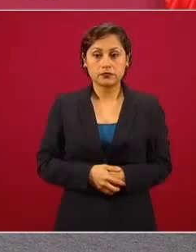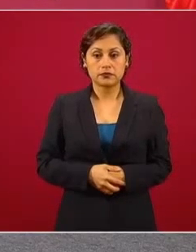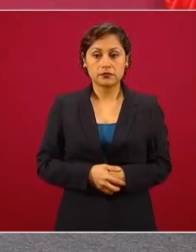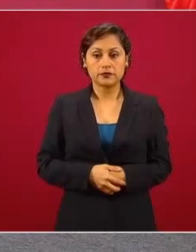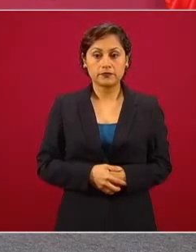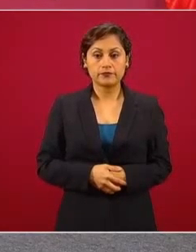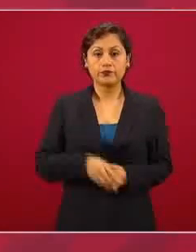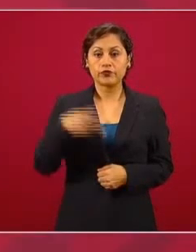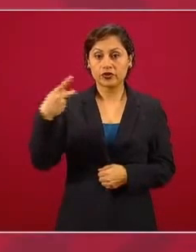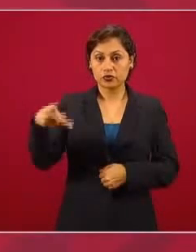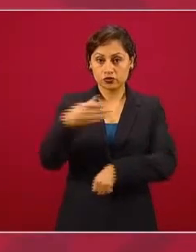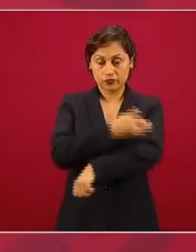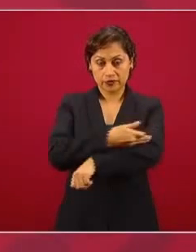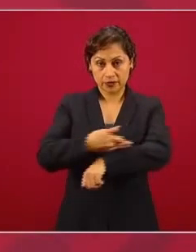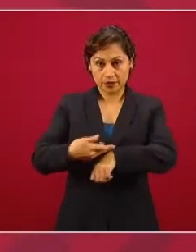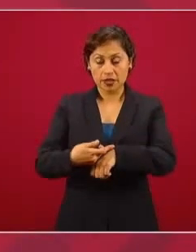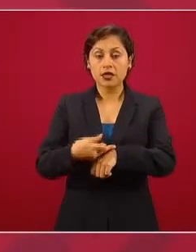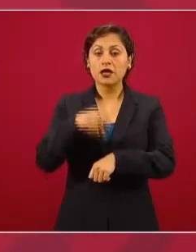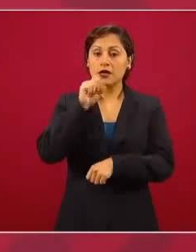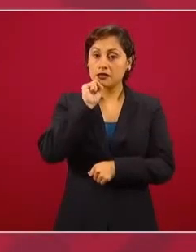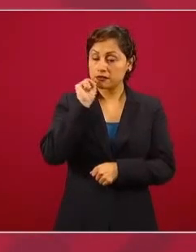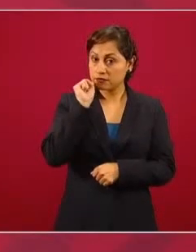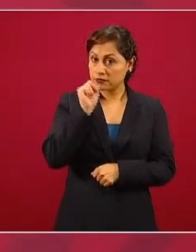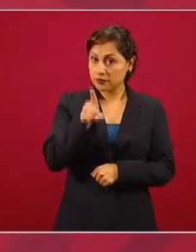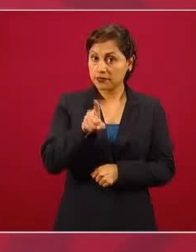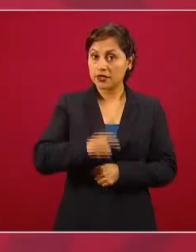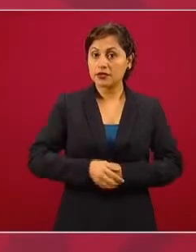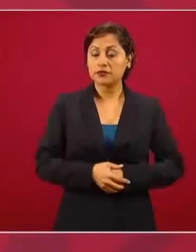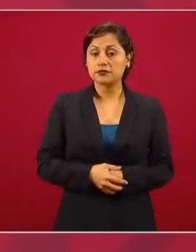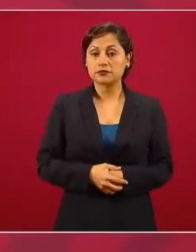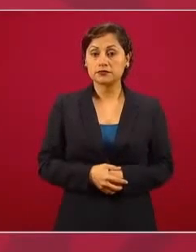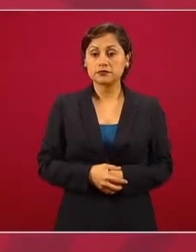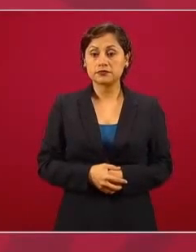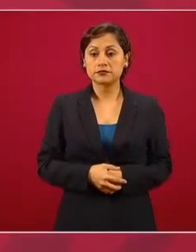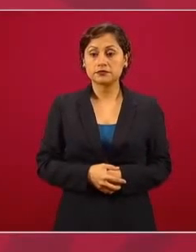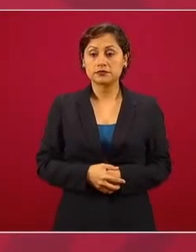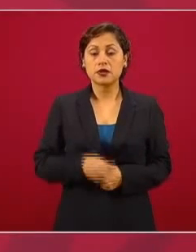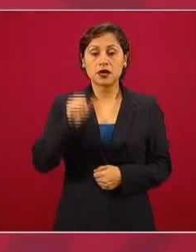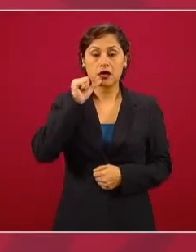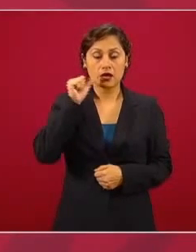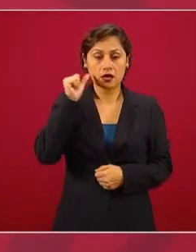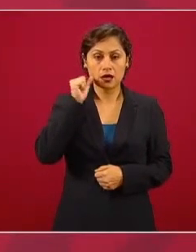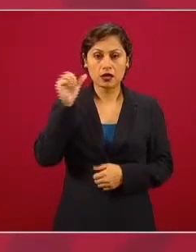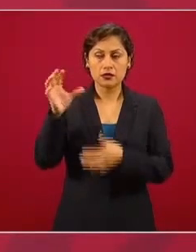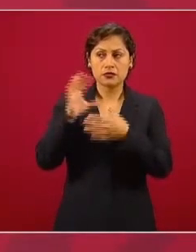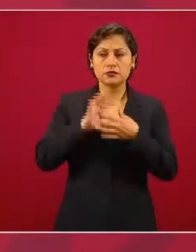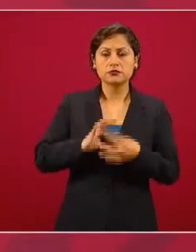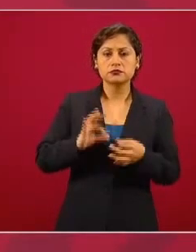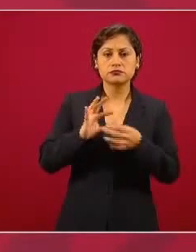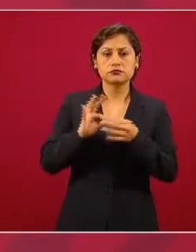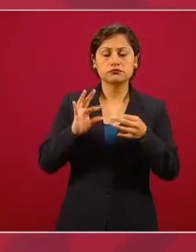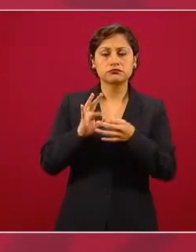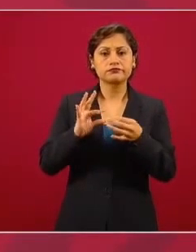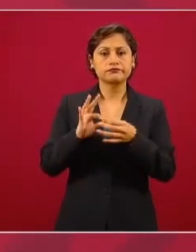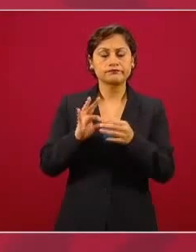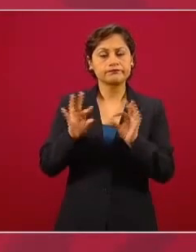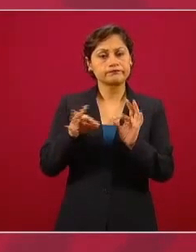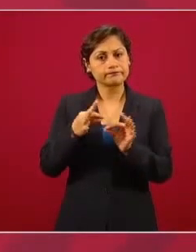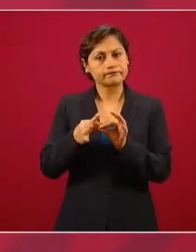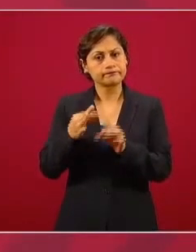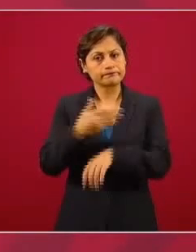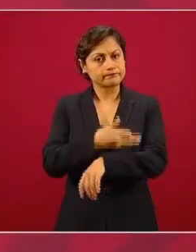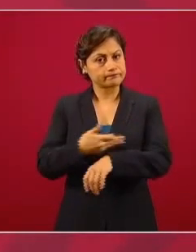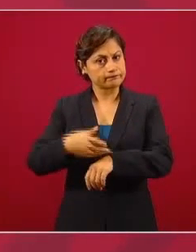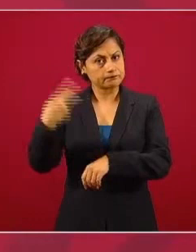Su familia también es, de acuerdo al informe que nos dio ayer,